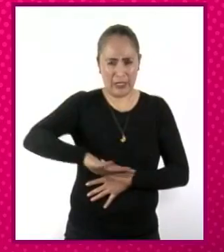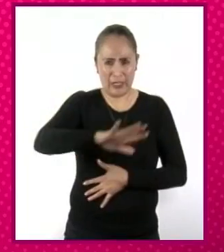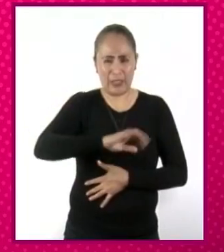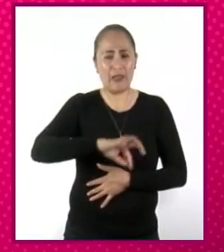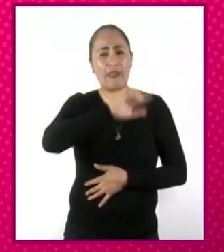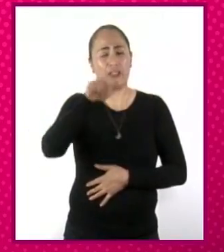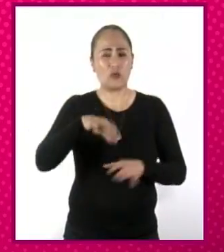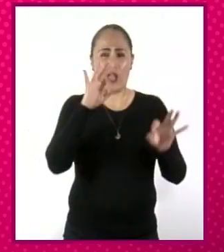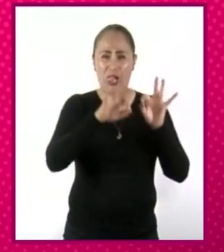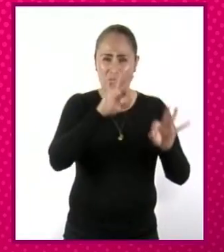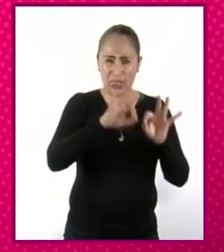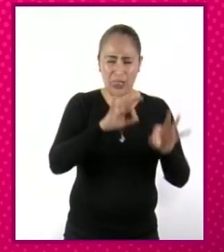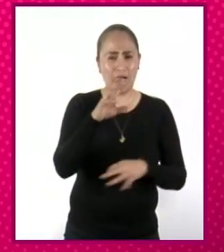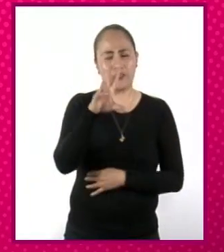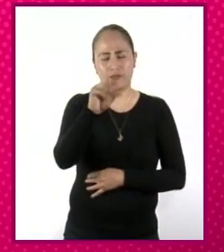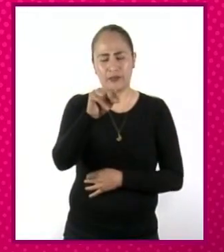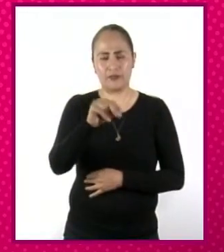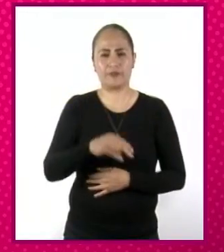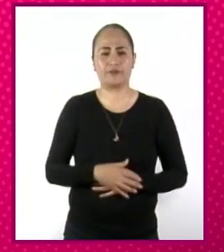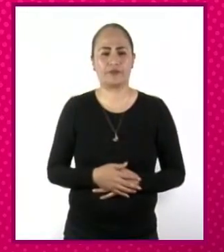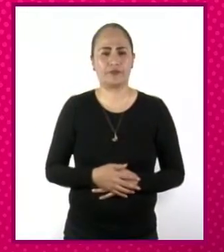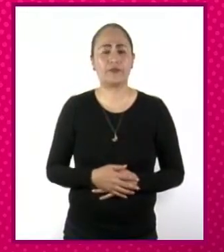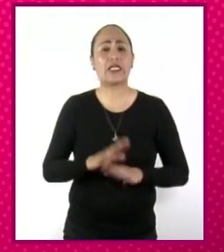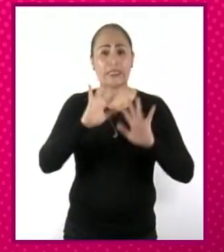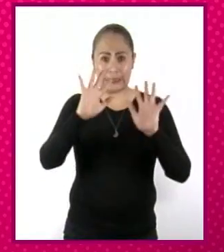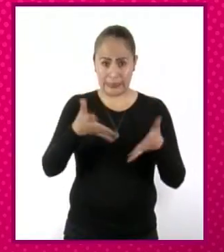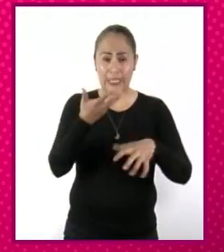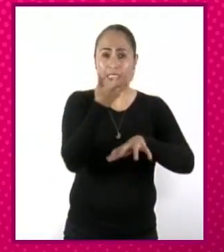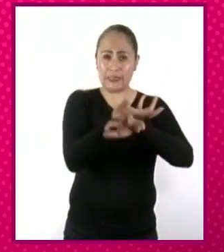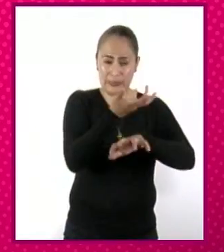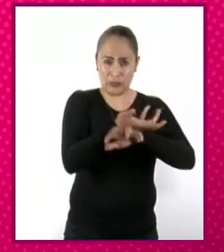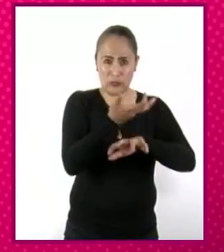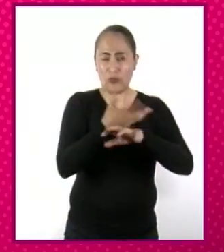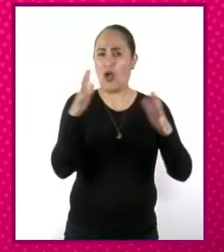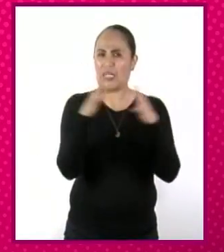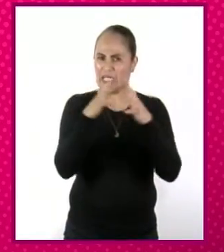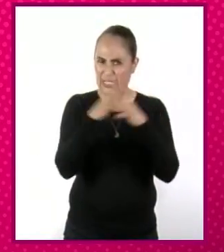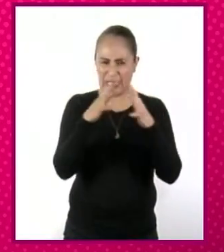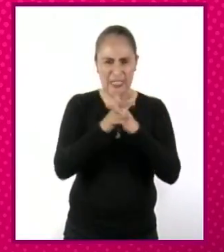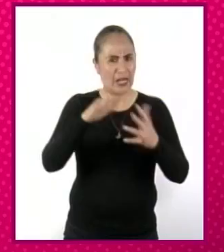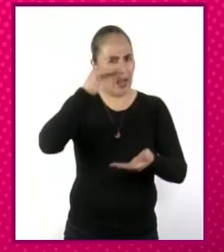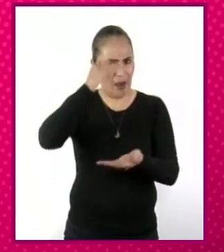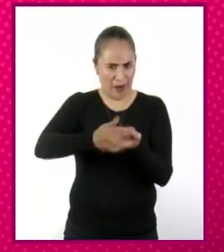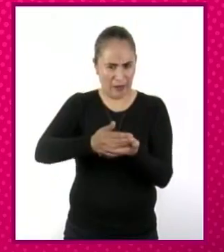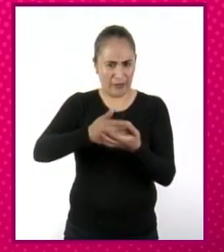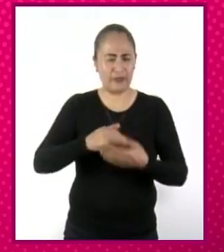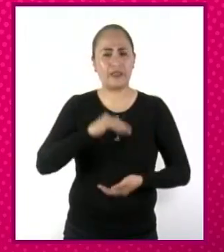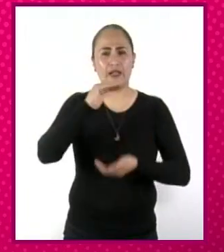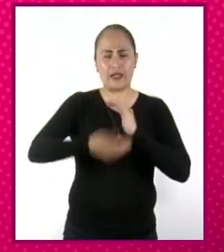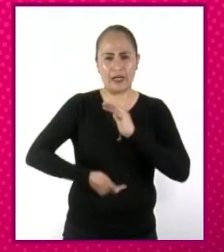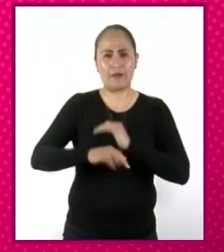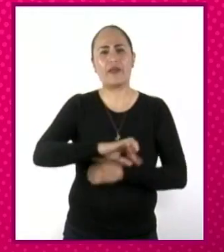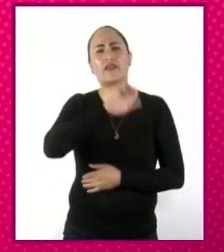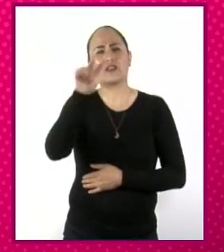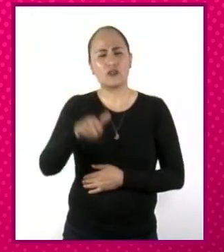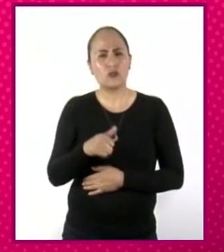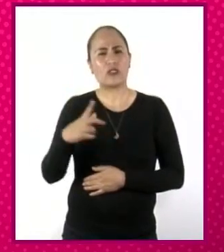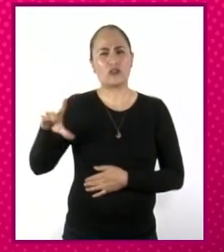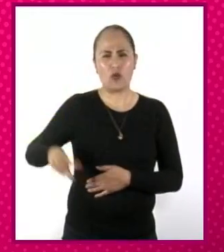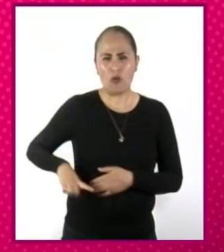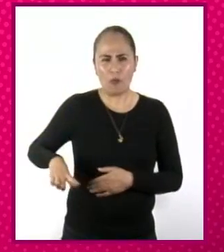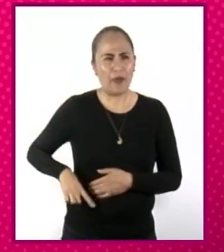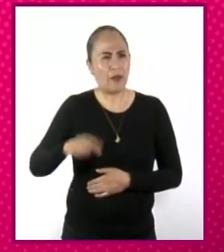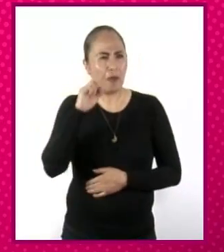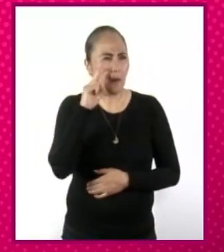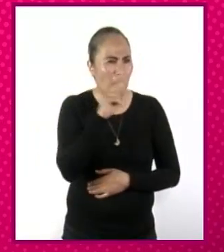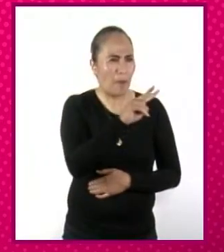países americanos. Entonces, una vez que Estados Unidos termina la guerra civil y su gobierno tiene la oportunidad de ver con mayor